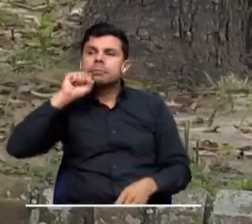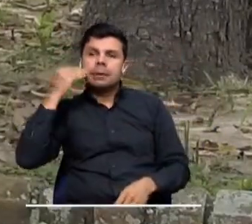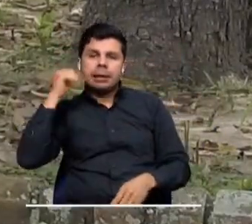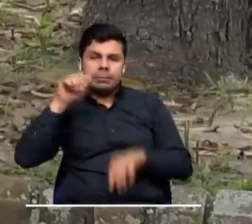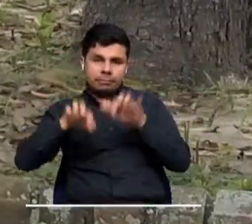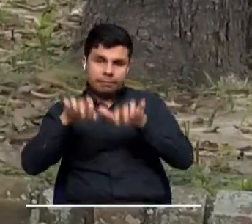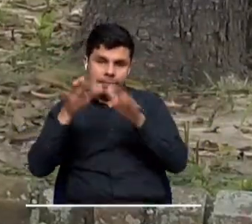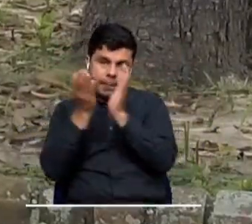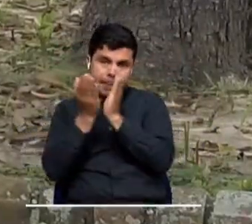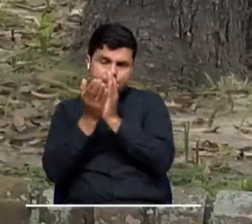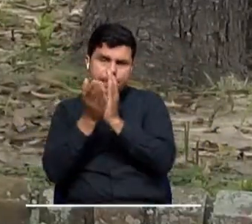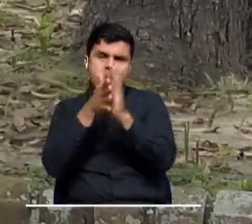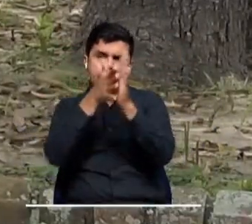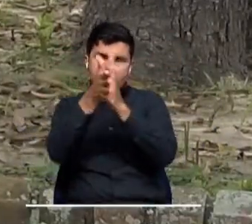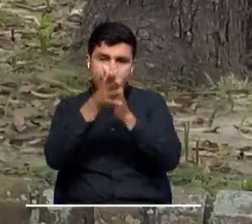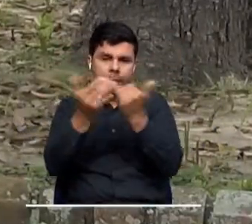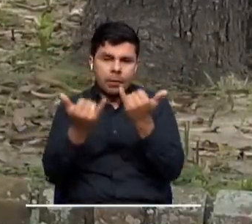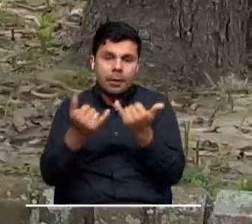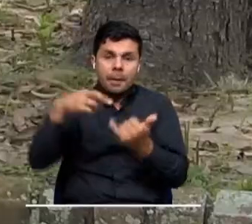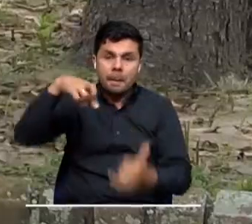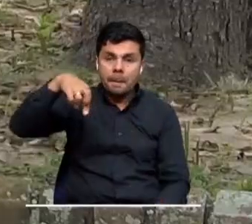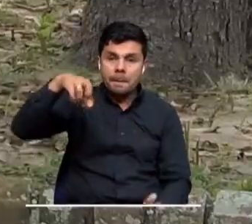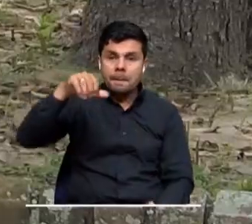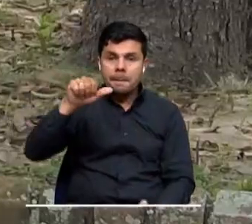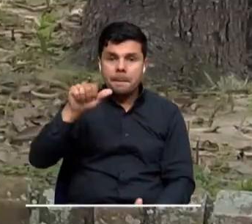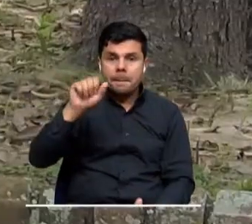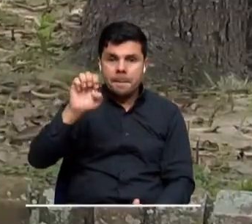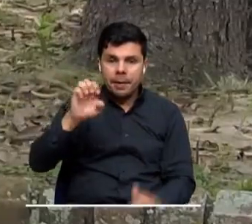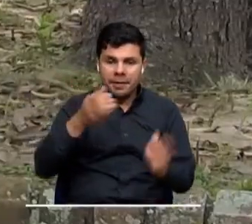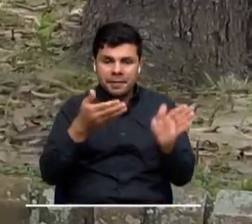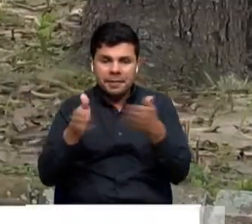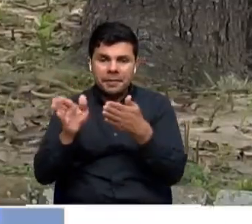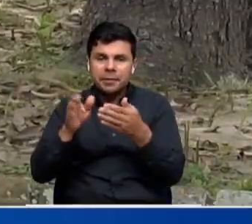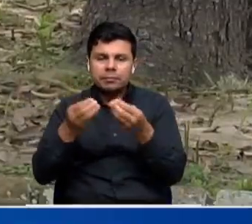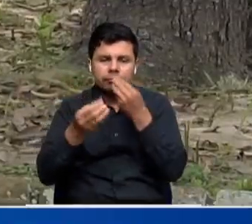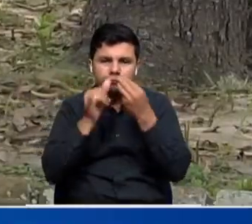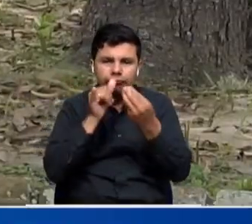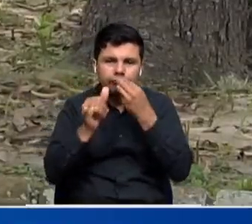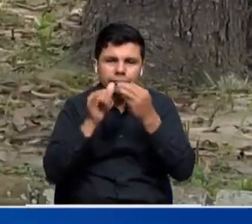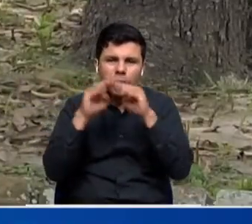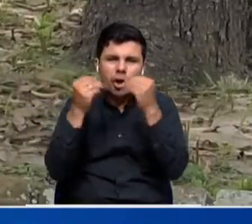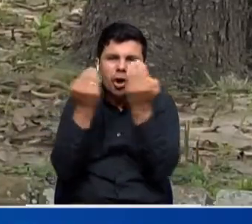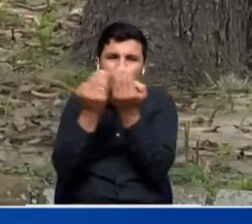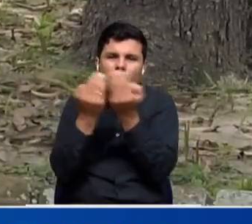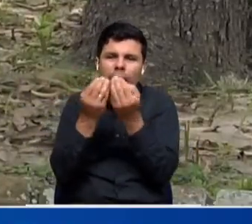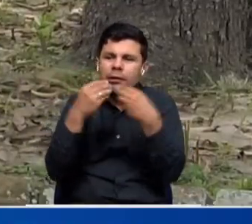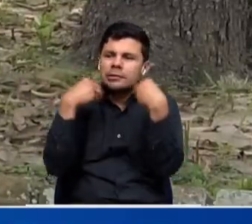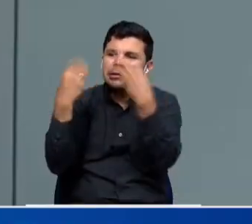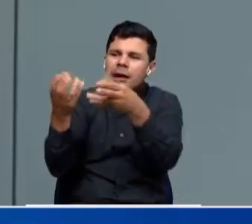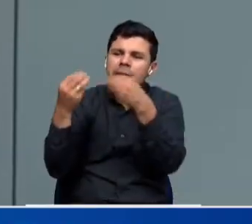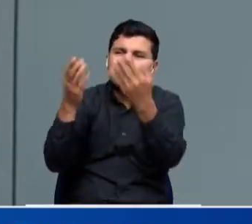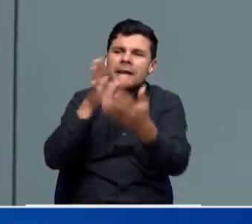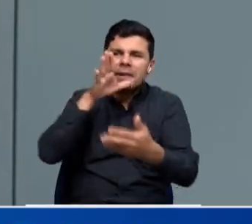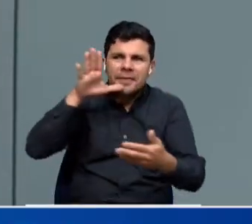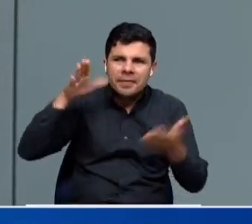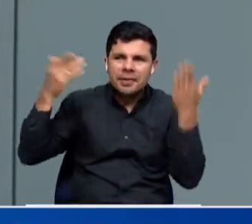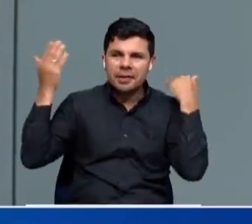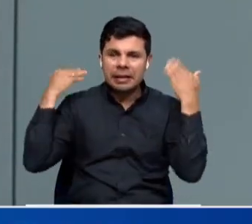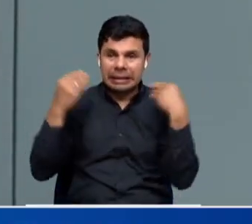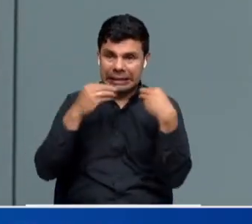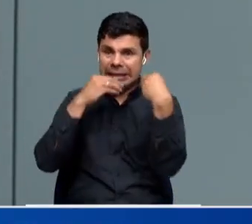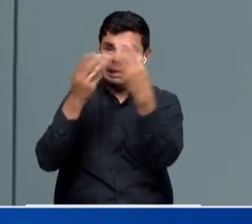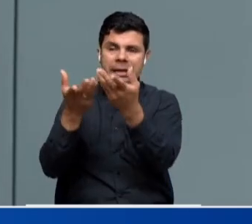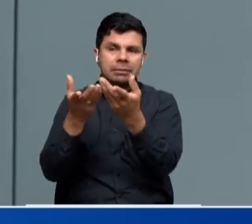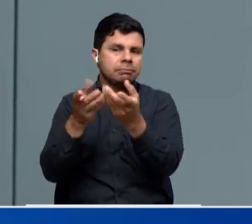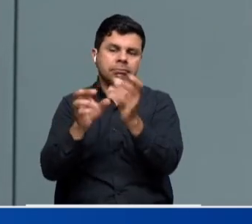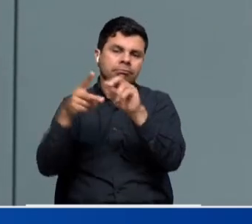ha dicho que el PAE no se está entregando en zona rural. Hay desabastecimiento de lácteos. En ocasión